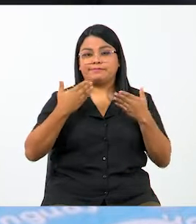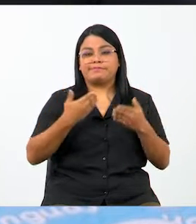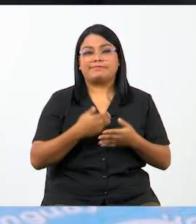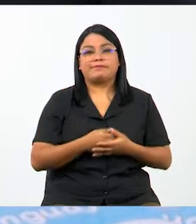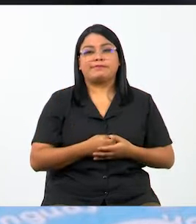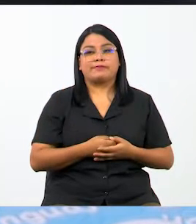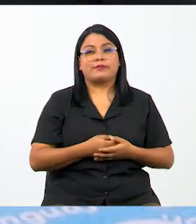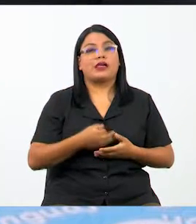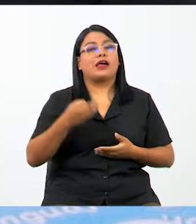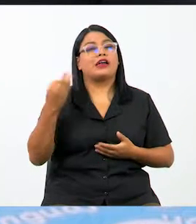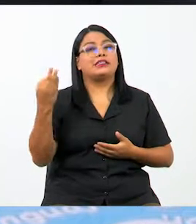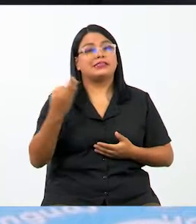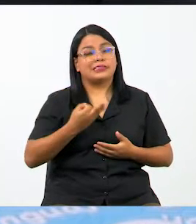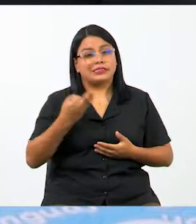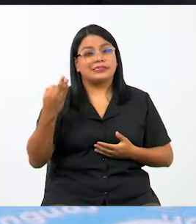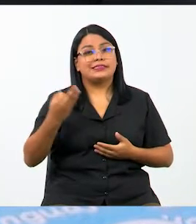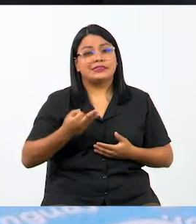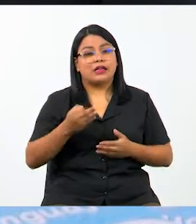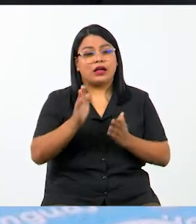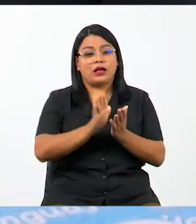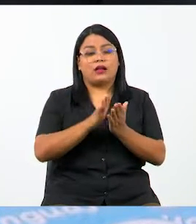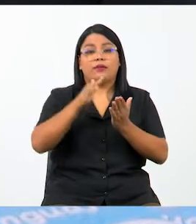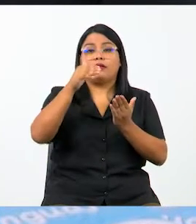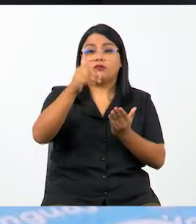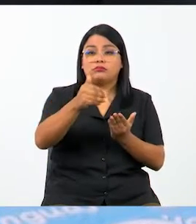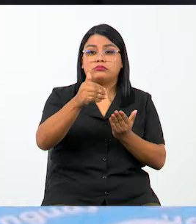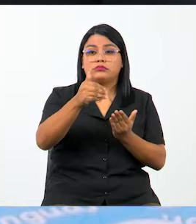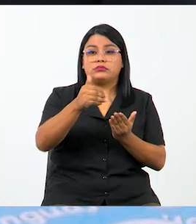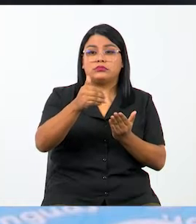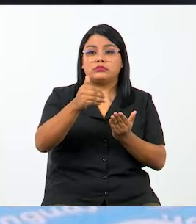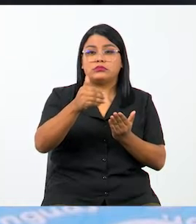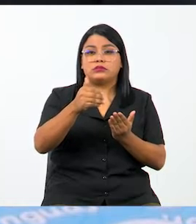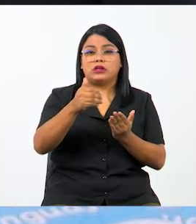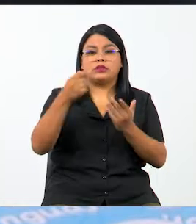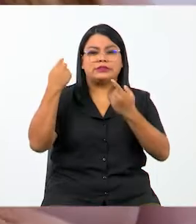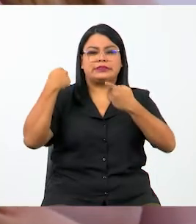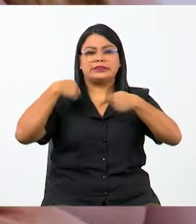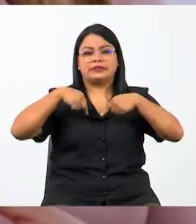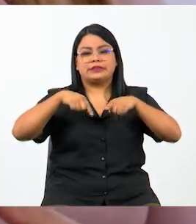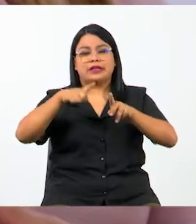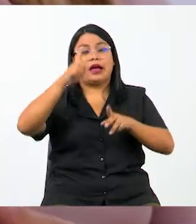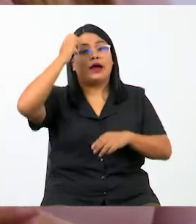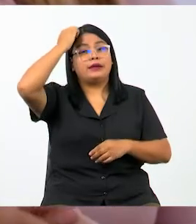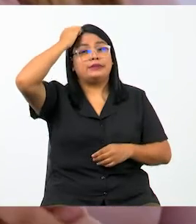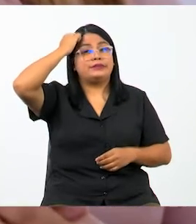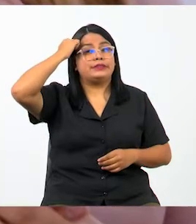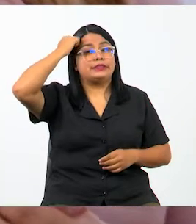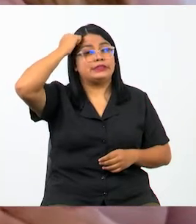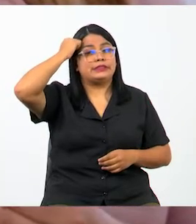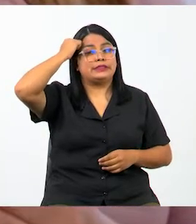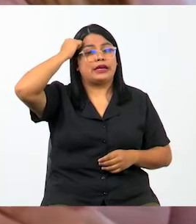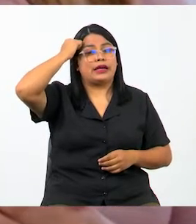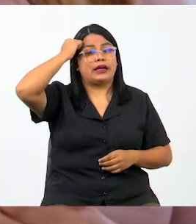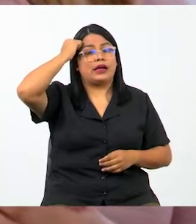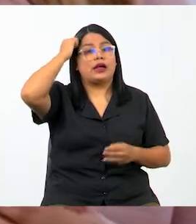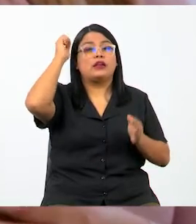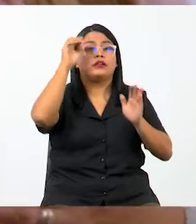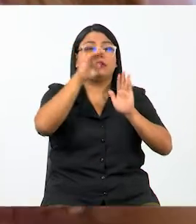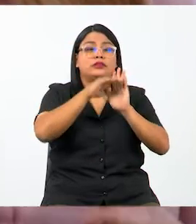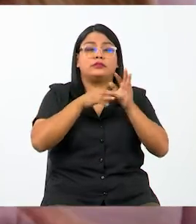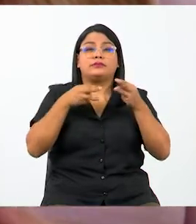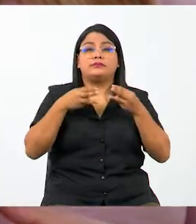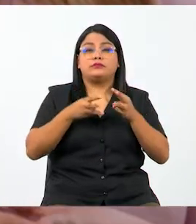que planifiquemos una ruta de aprendizaje. Entonces, en esta guía metodológica, el docente